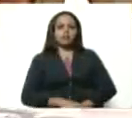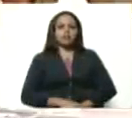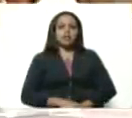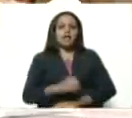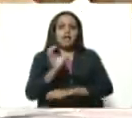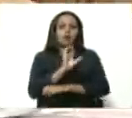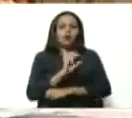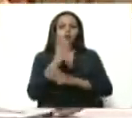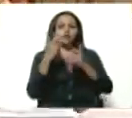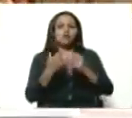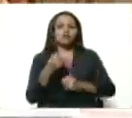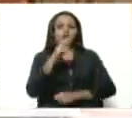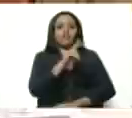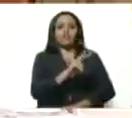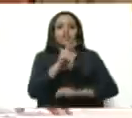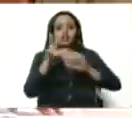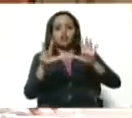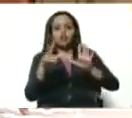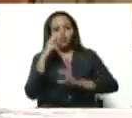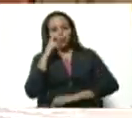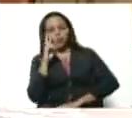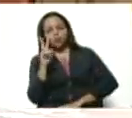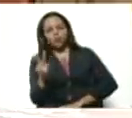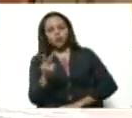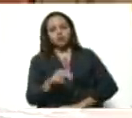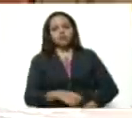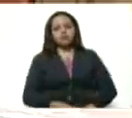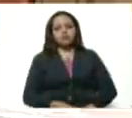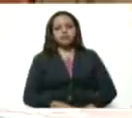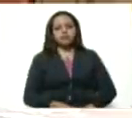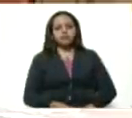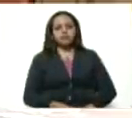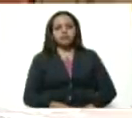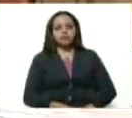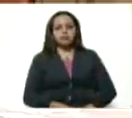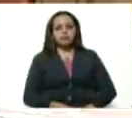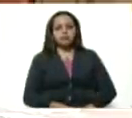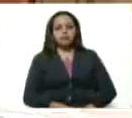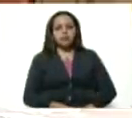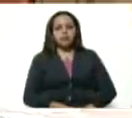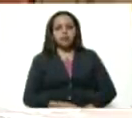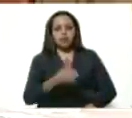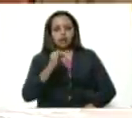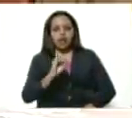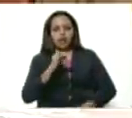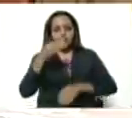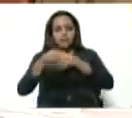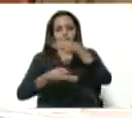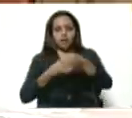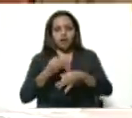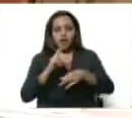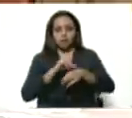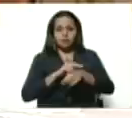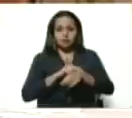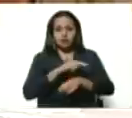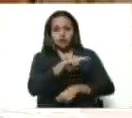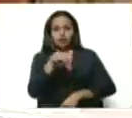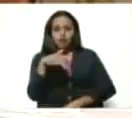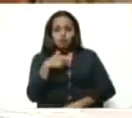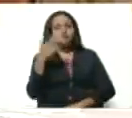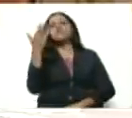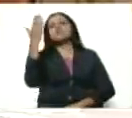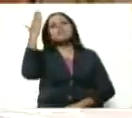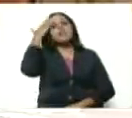28 y cuando vemos los casos ha mencionado el doctor alvarado y nosotros sabíamos